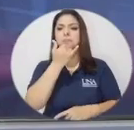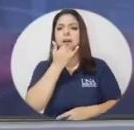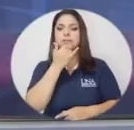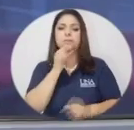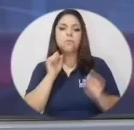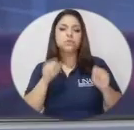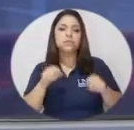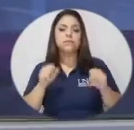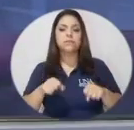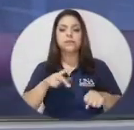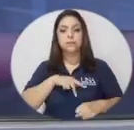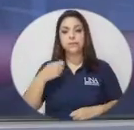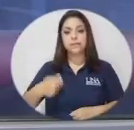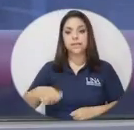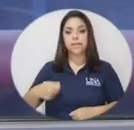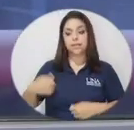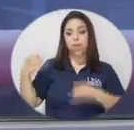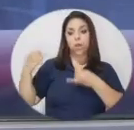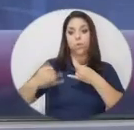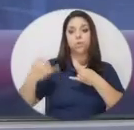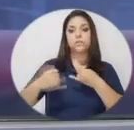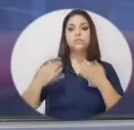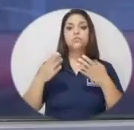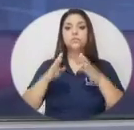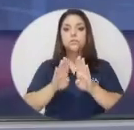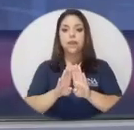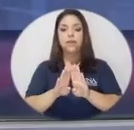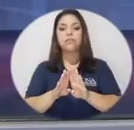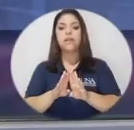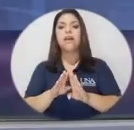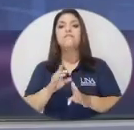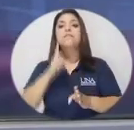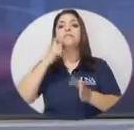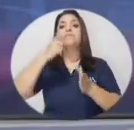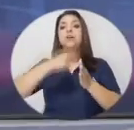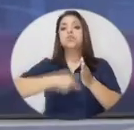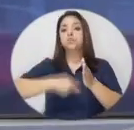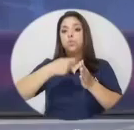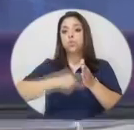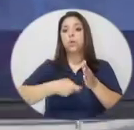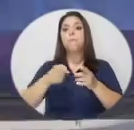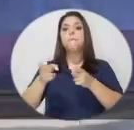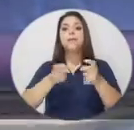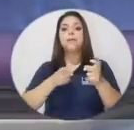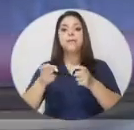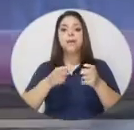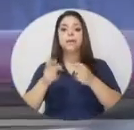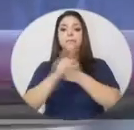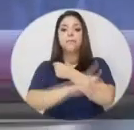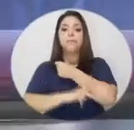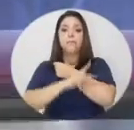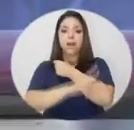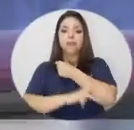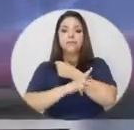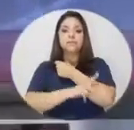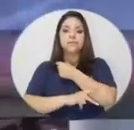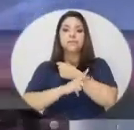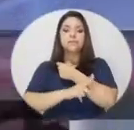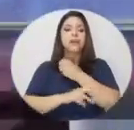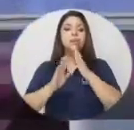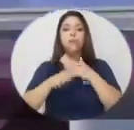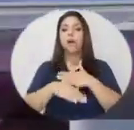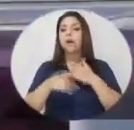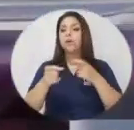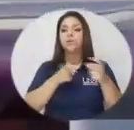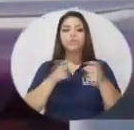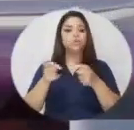es que posiblemente el presidente en este último cierre, que sería segunda presidencia, será más duro posiblemente en las medidas que los países no